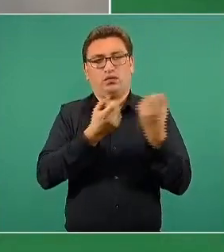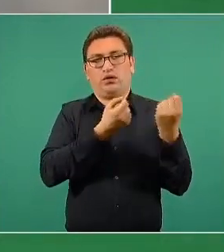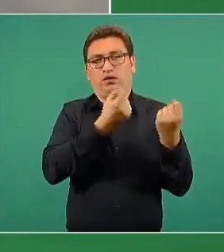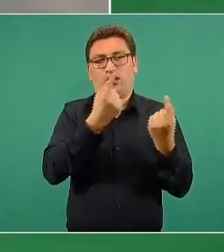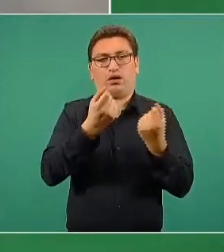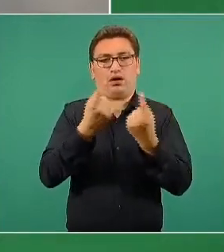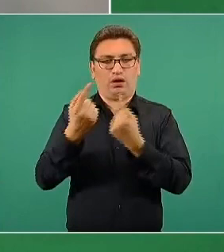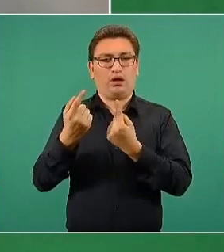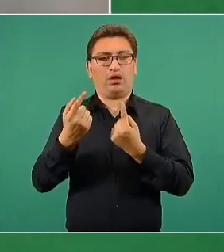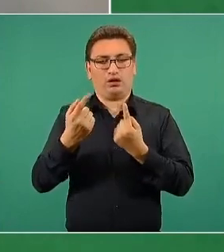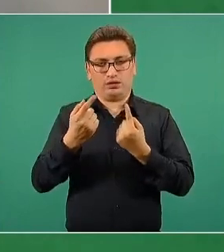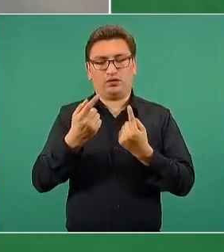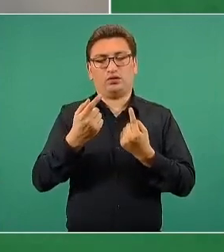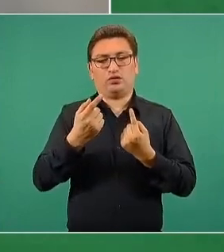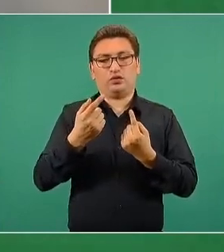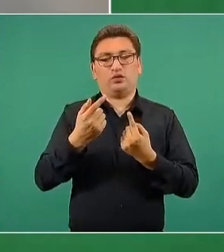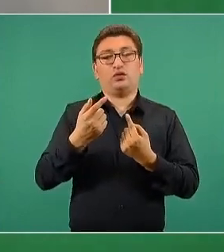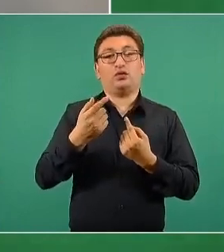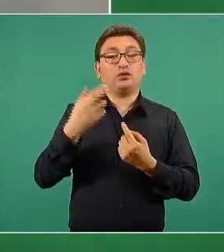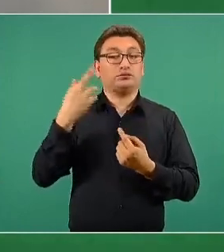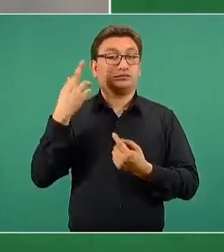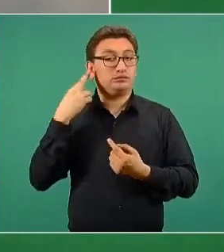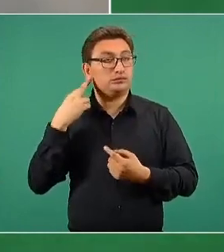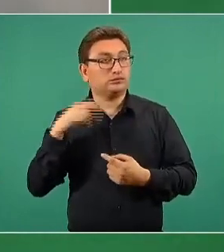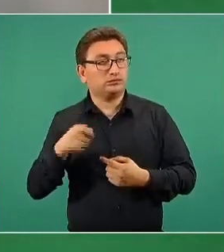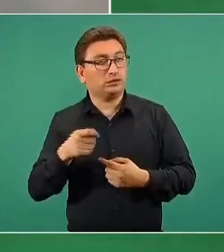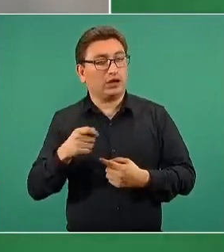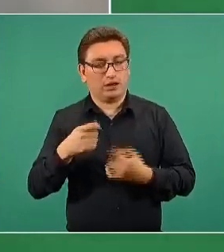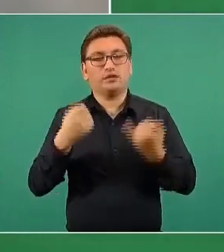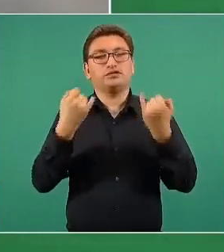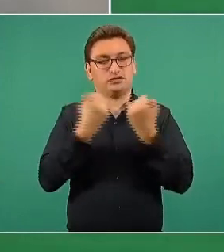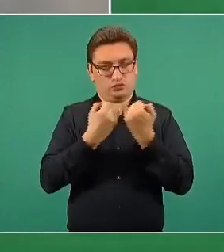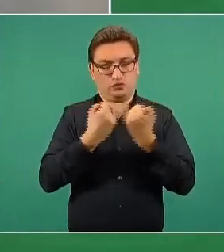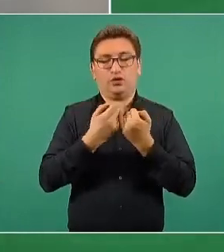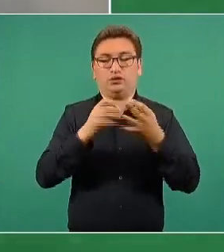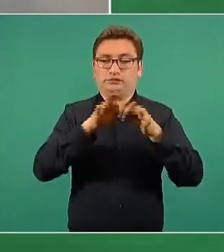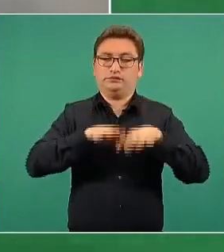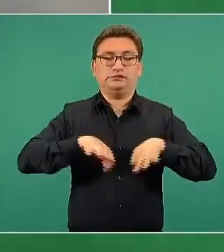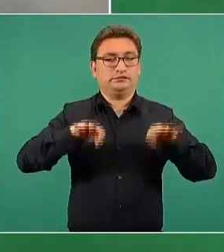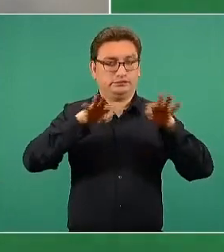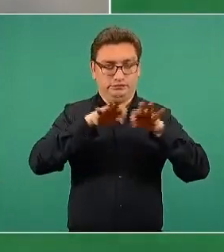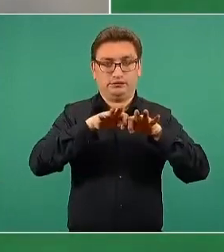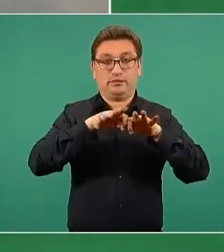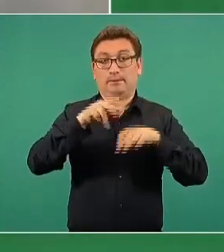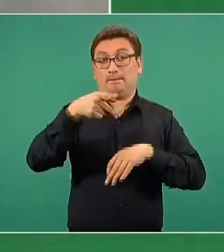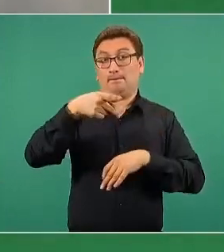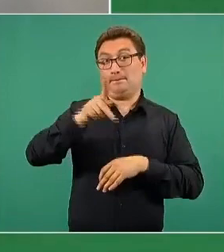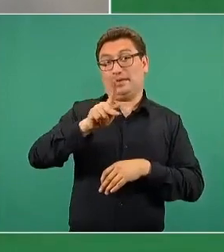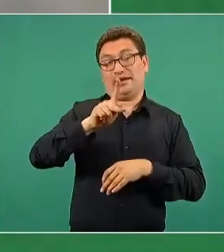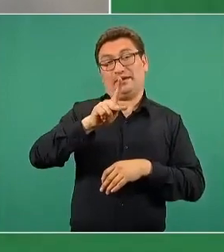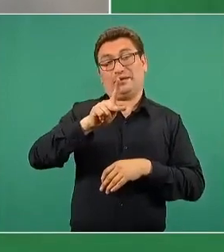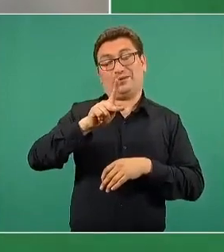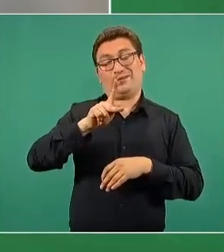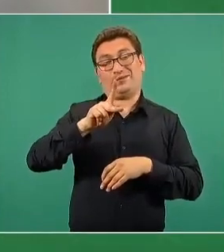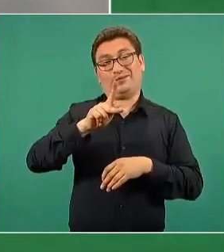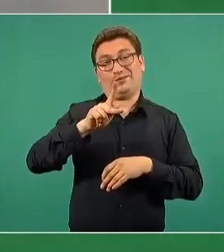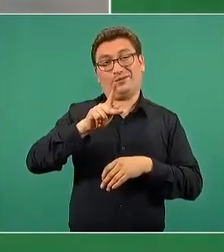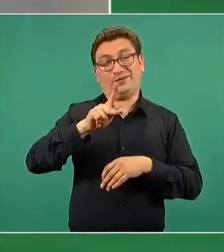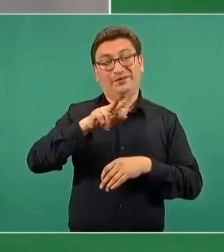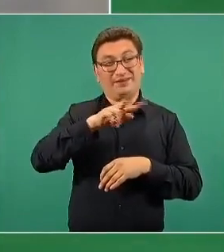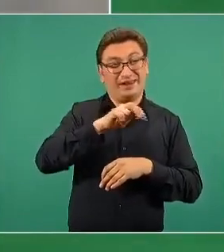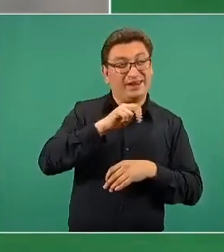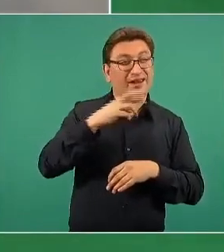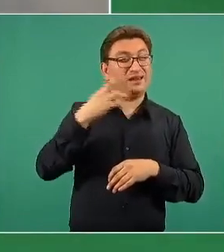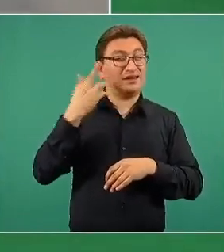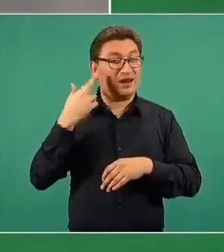algunas estaciones de radio, ha sido muy importante, pero no hay nada mejor que